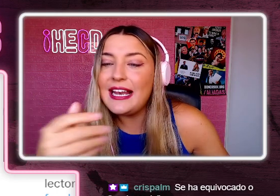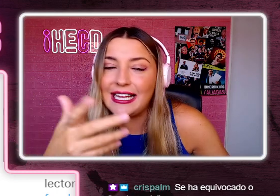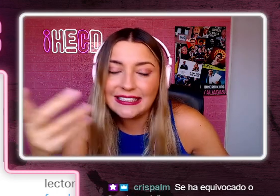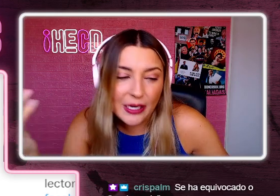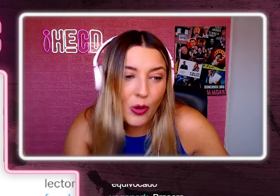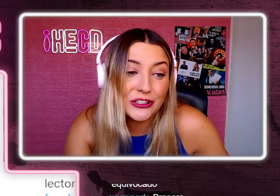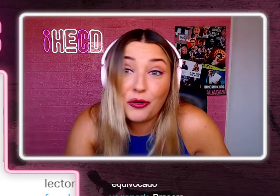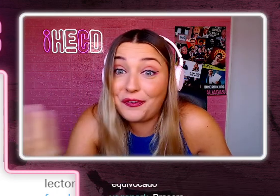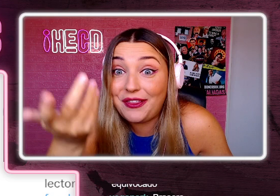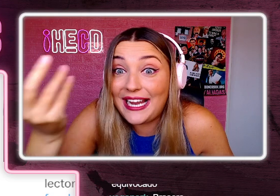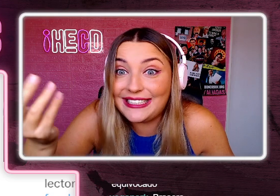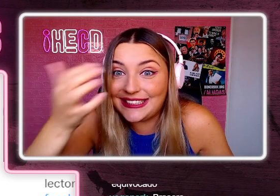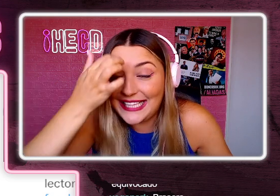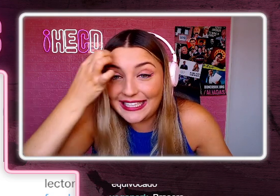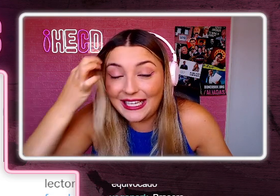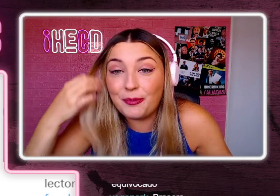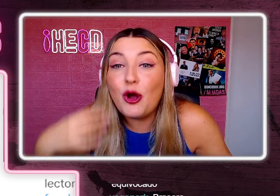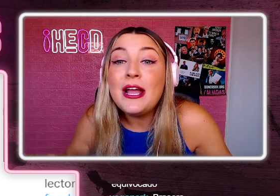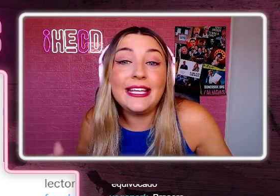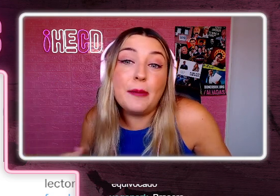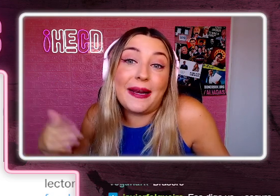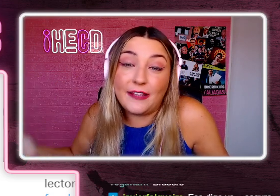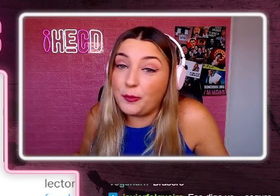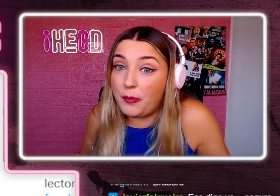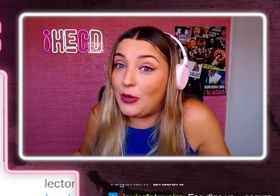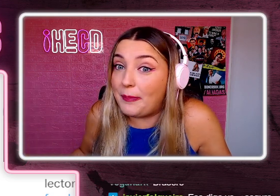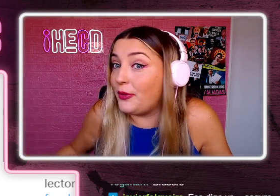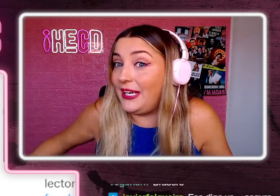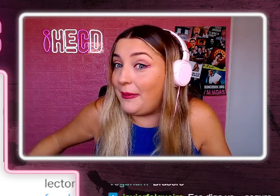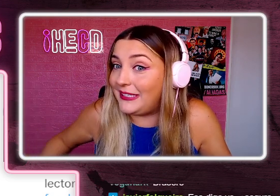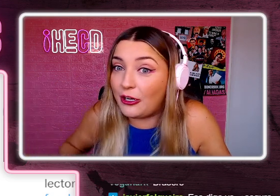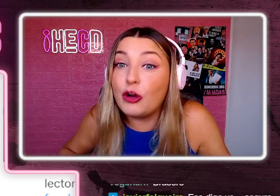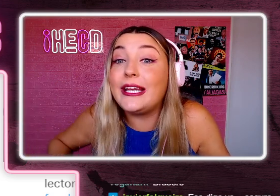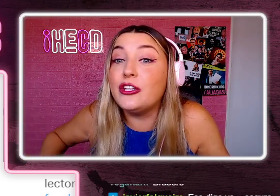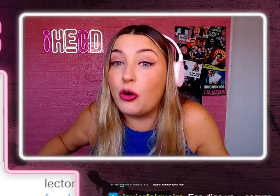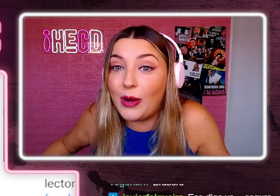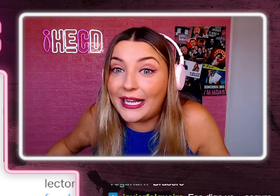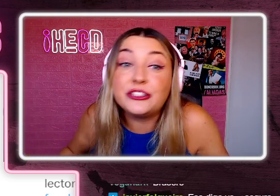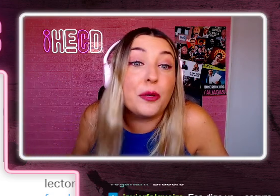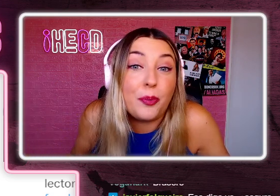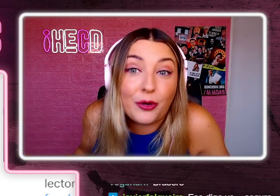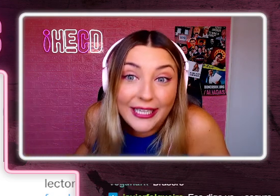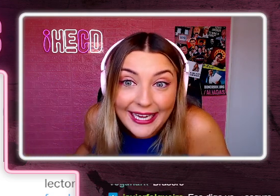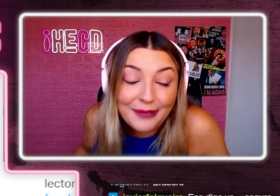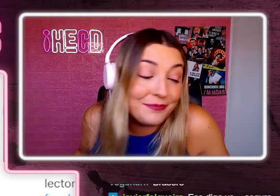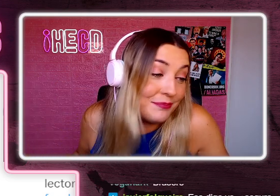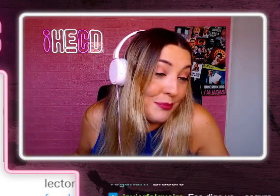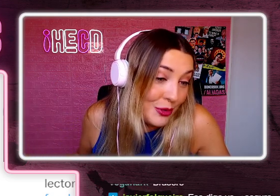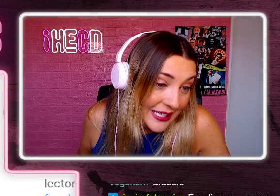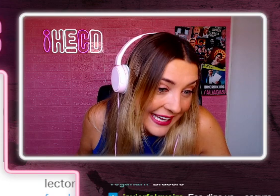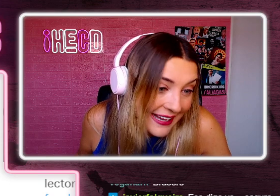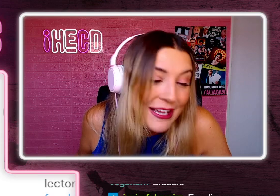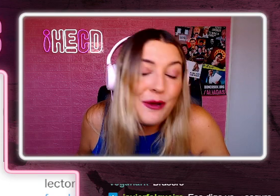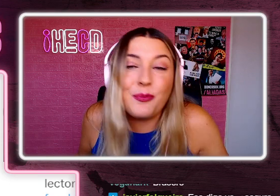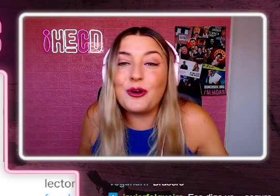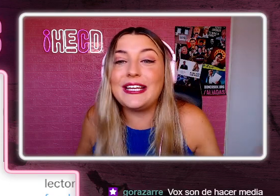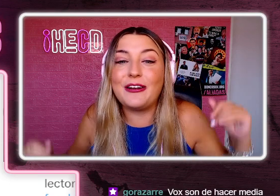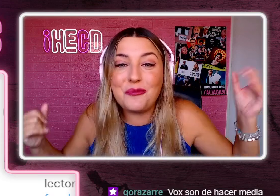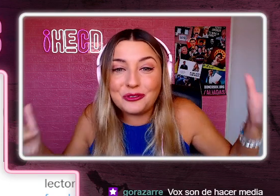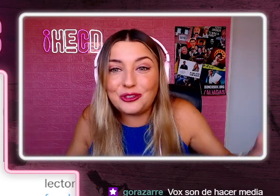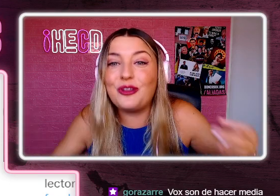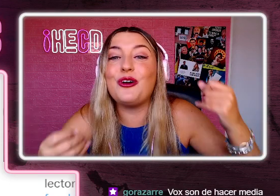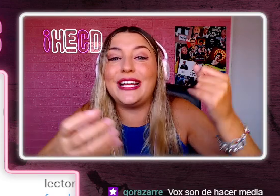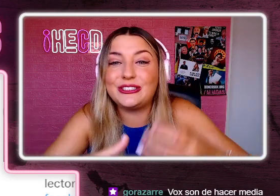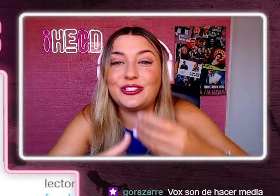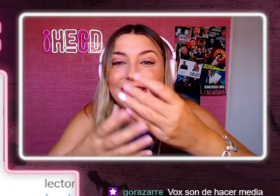se hablan las lenguas cooficiales desde hace tiempo y el partido popular podría vetarlo y no lo ha hecho por qué por qué Porque